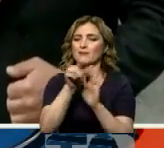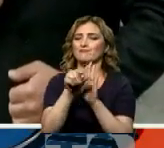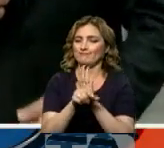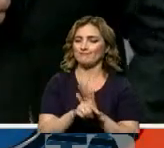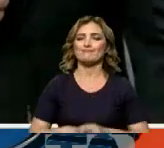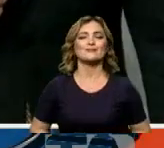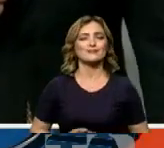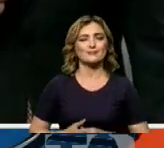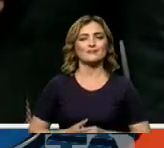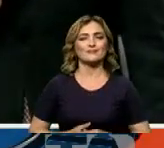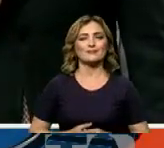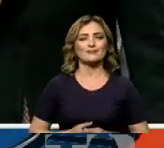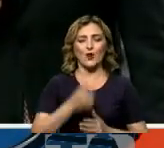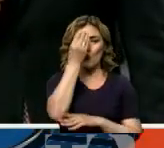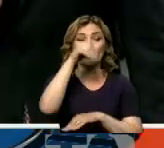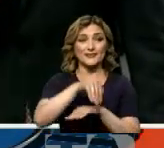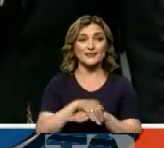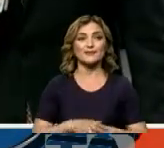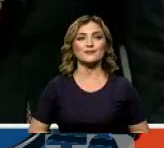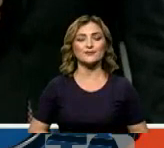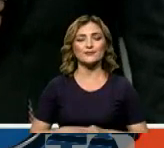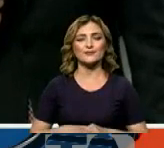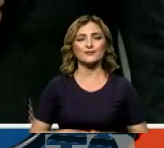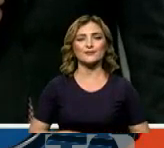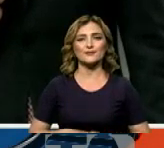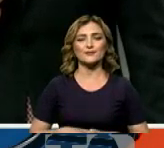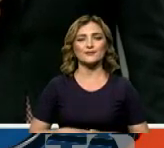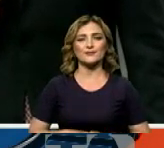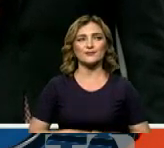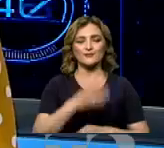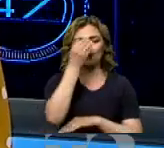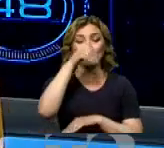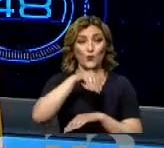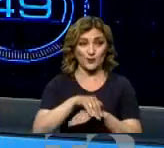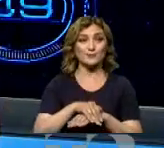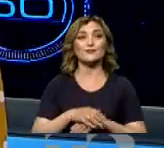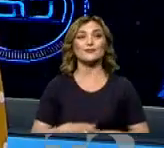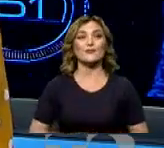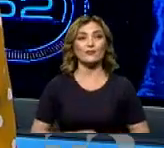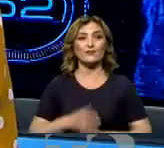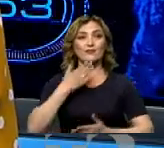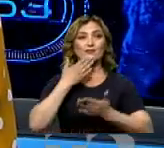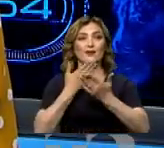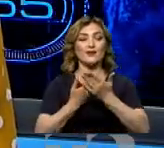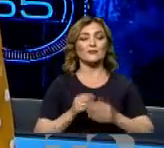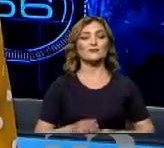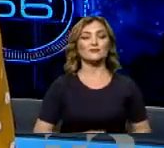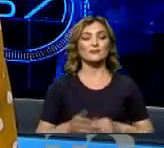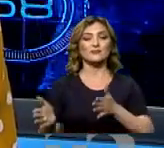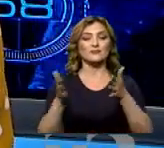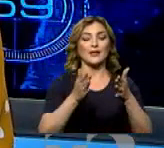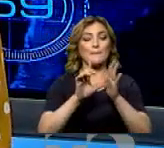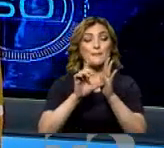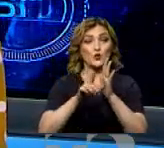tendremos detalles. Amigos, una buena tarde. Una buena tarde para ti también, Fausto, y muchísimas gracias. Y hace